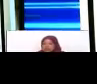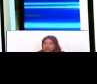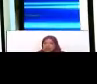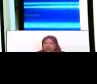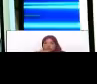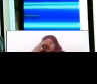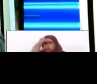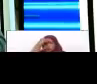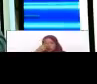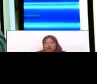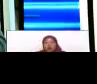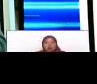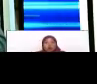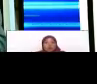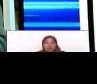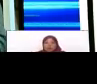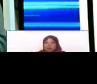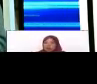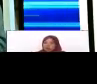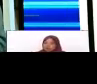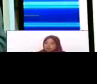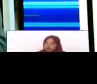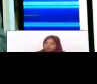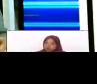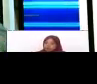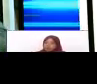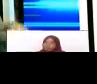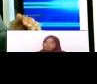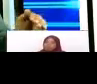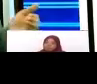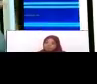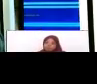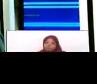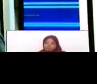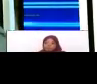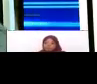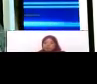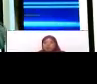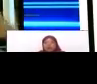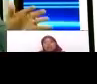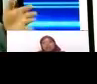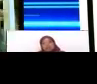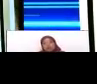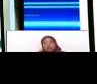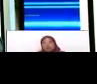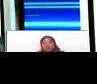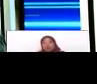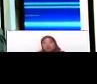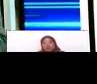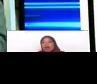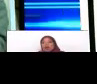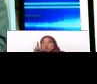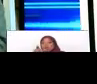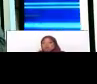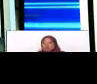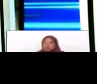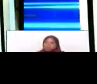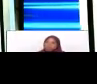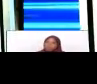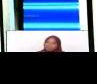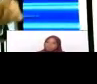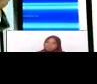que pasa es que él no gobierna allá. Allá gobiernan los gringos. Tomaron todas las instancias del poder, compraron a todo el mundo,